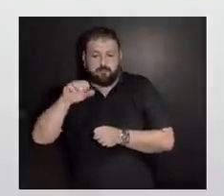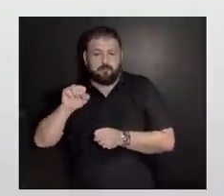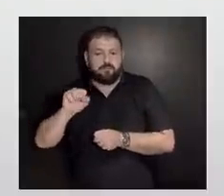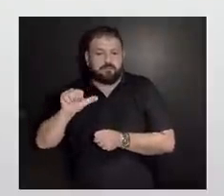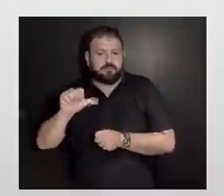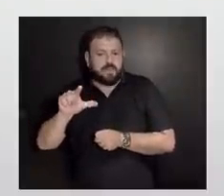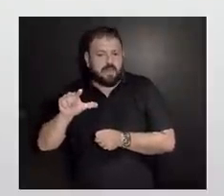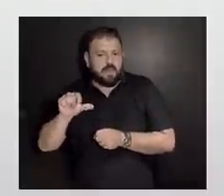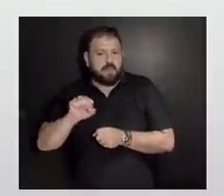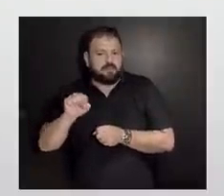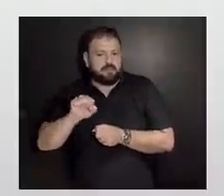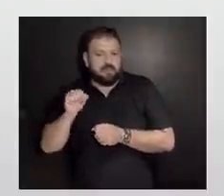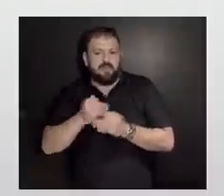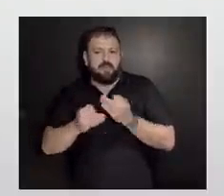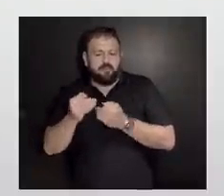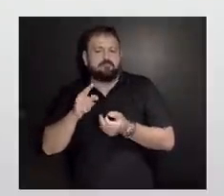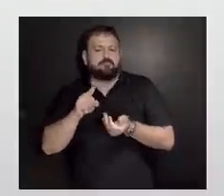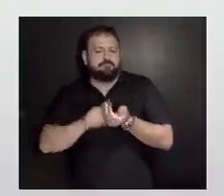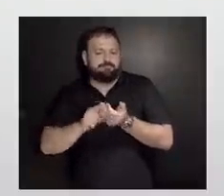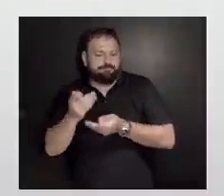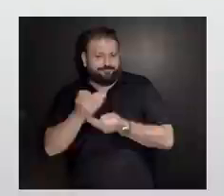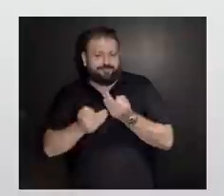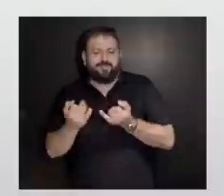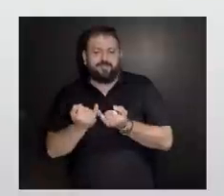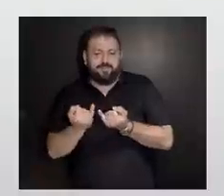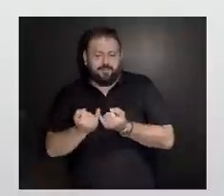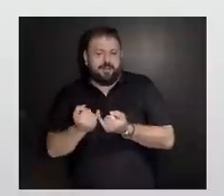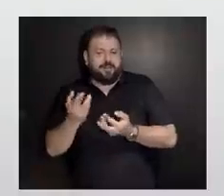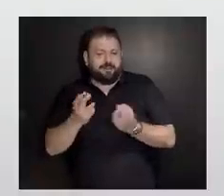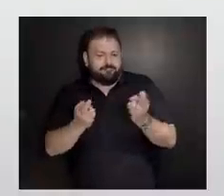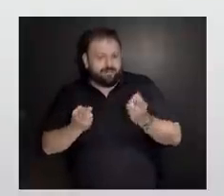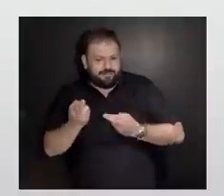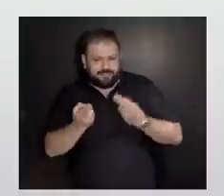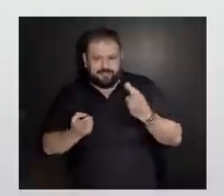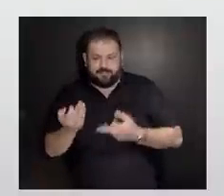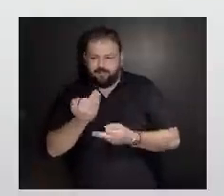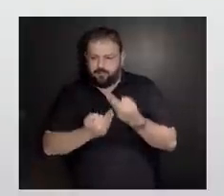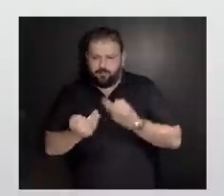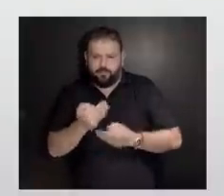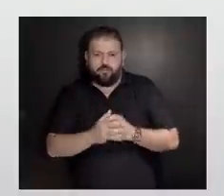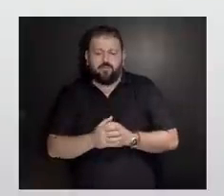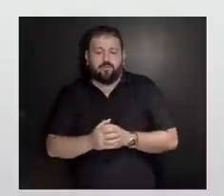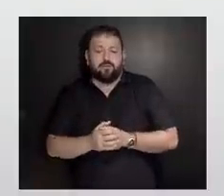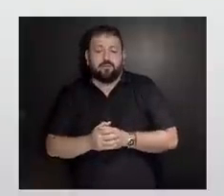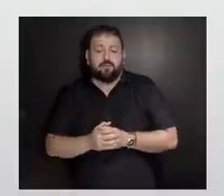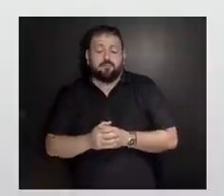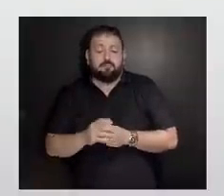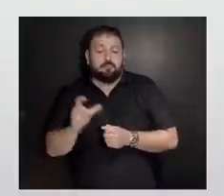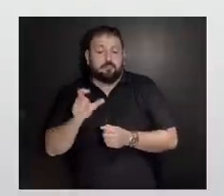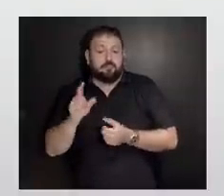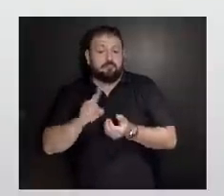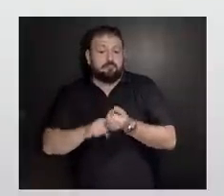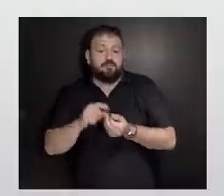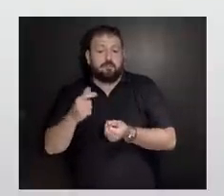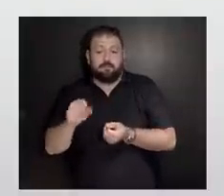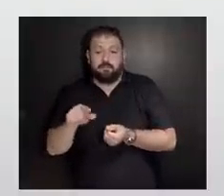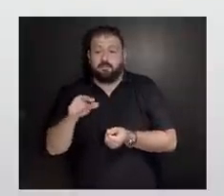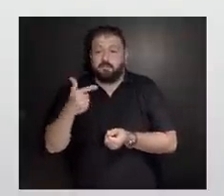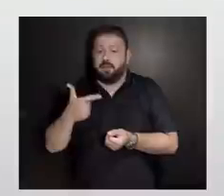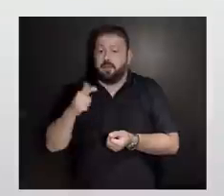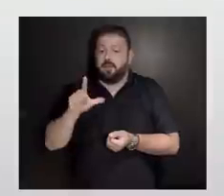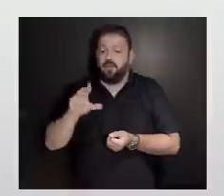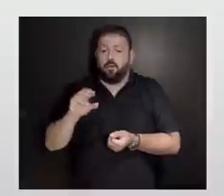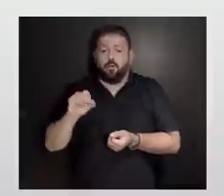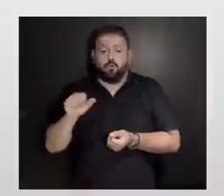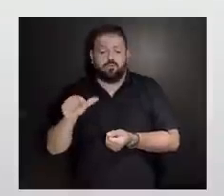nuestro organismo tiene una función de un ion. Esto quiere decir que es un componente que tiene una carga y la glucosa tiene también la